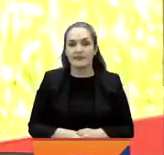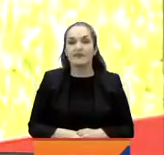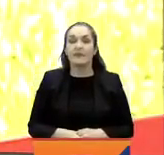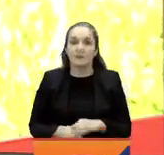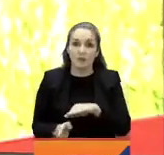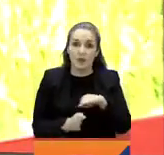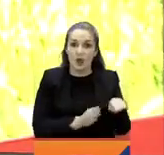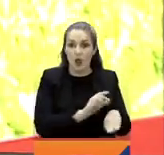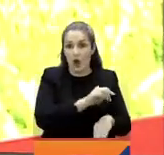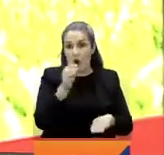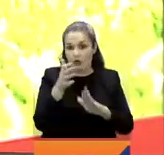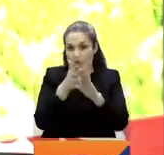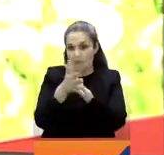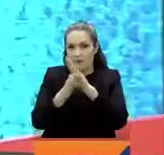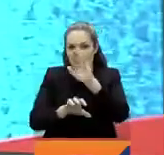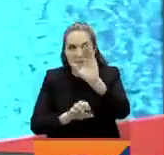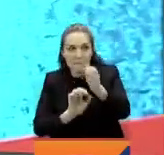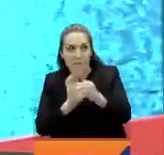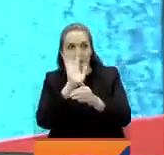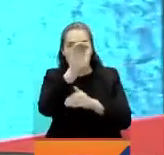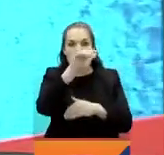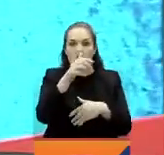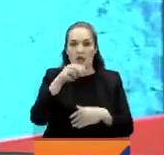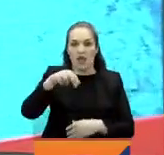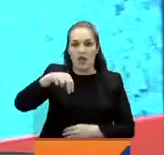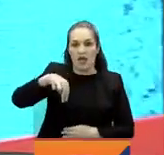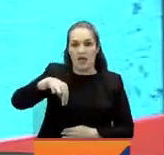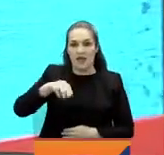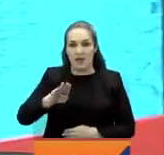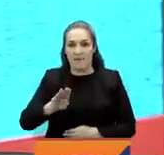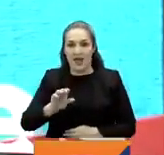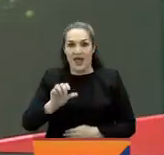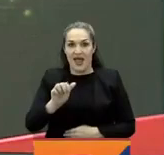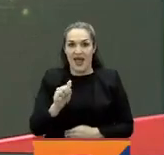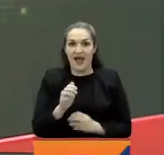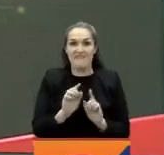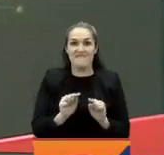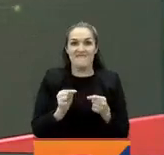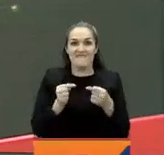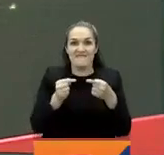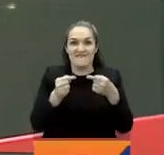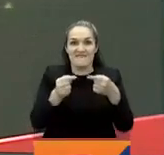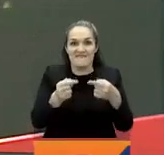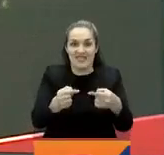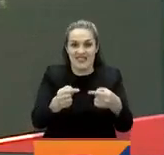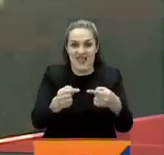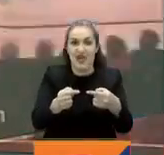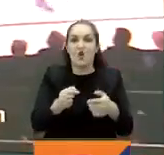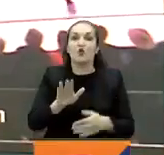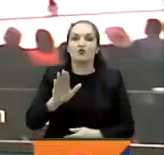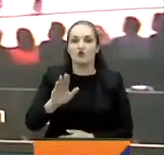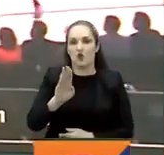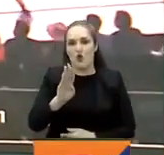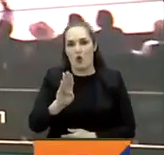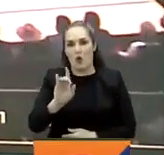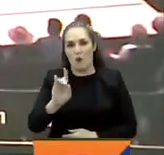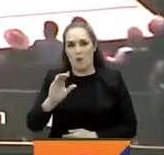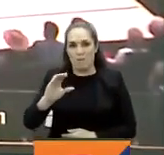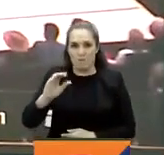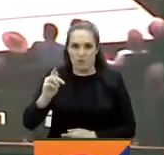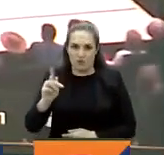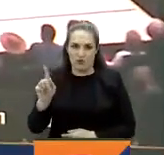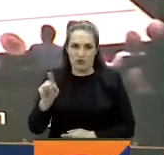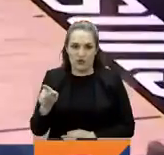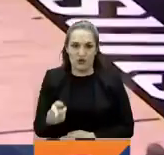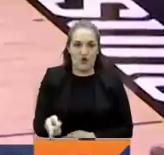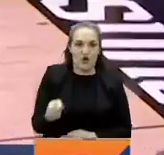Pasemos ahora al baloncesto de la NBA y el primer juego de la final entre Milwaukee Bucks y Phoenix Suns. La